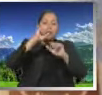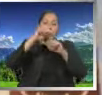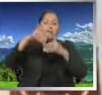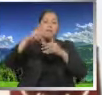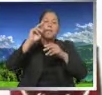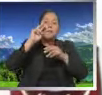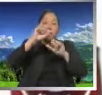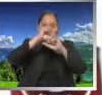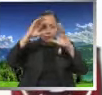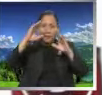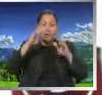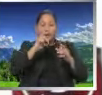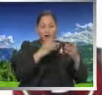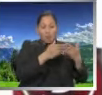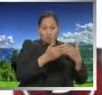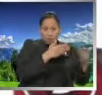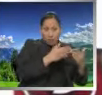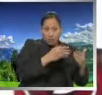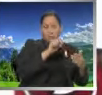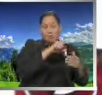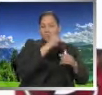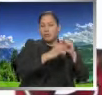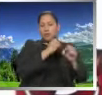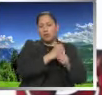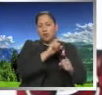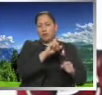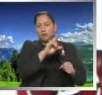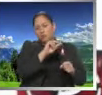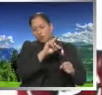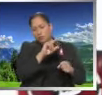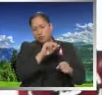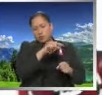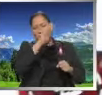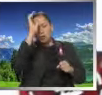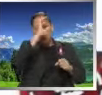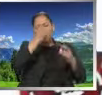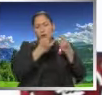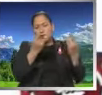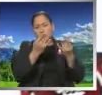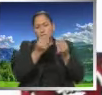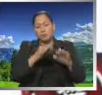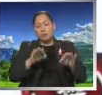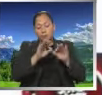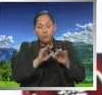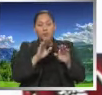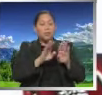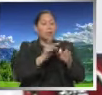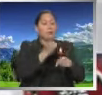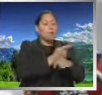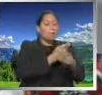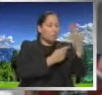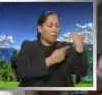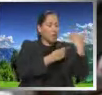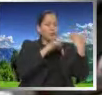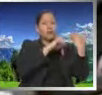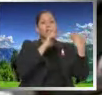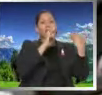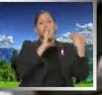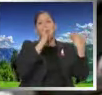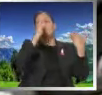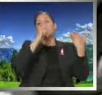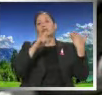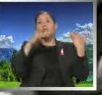posmodernidad, que surge también en los años 80, una coyuntura histórica importante, es cómo el pasado tuvo cosas mejores.